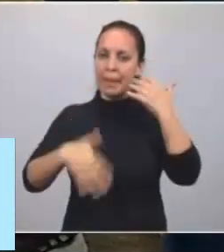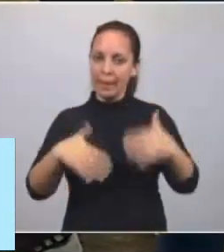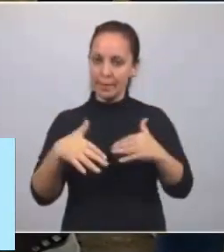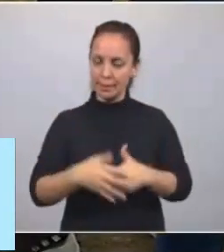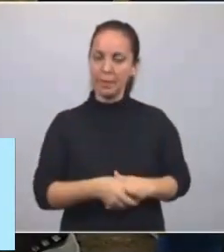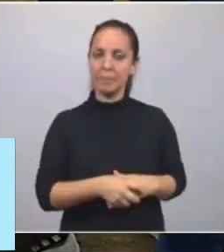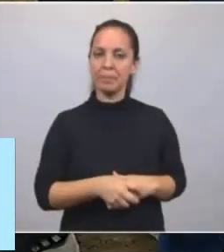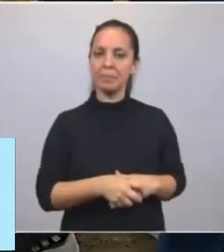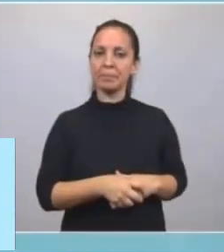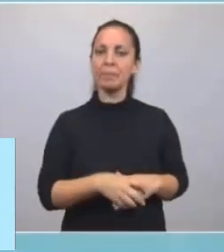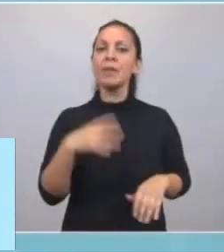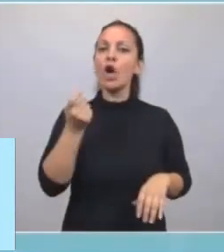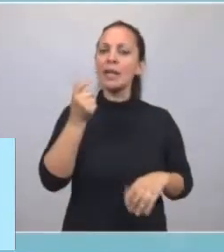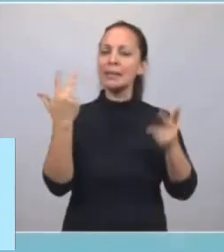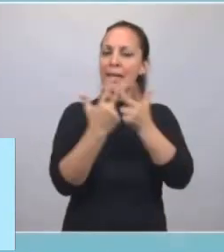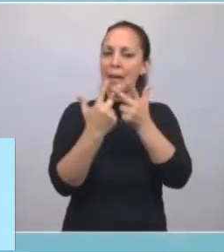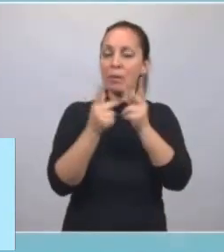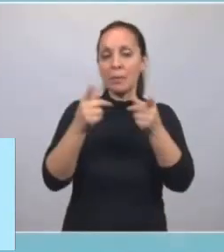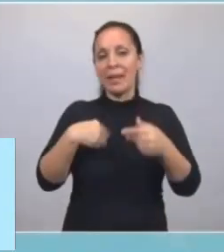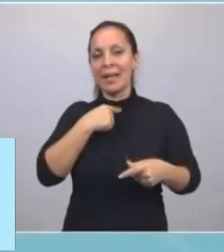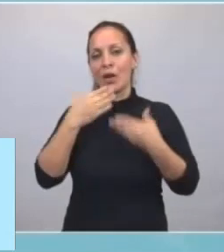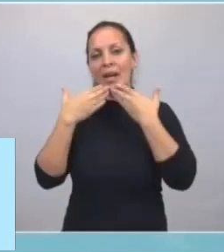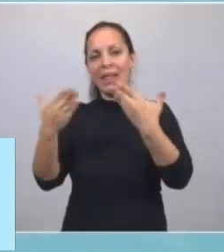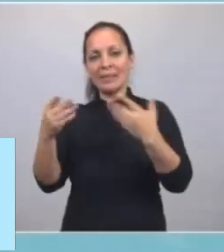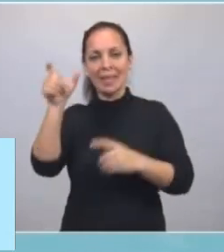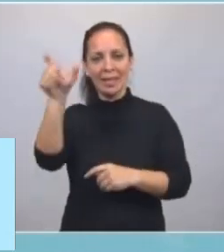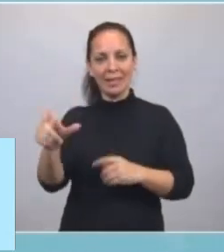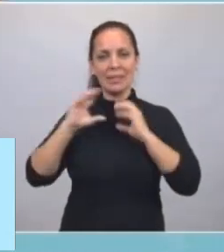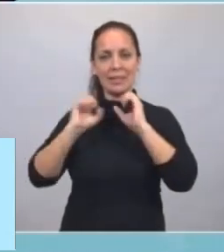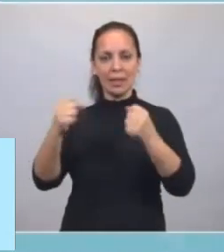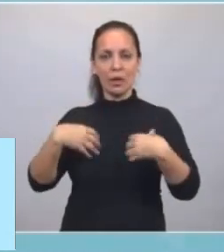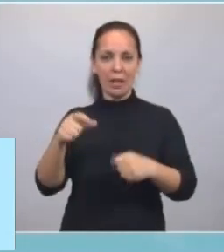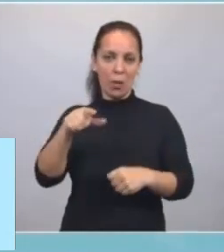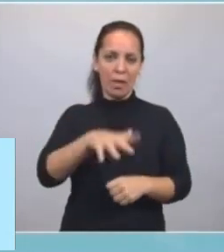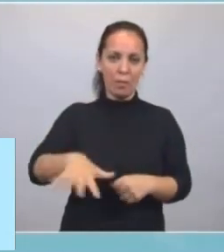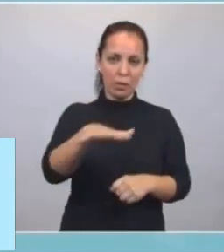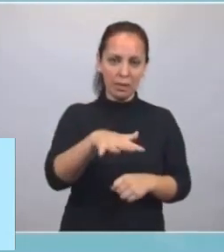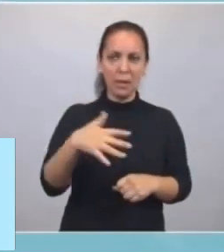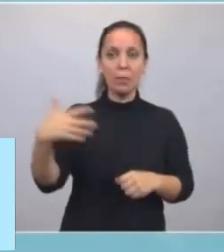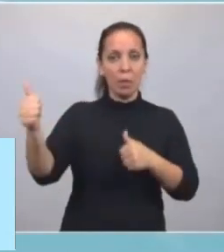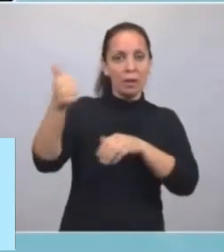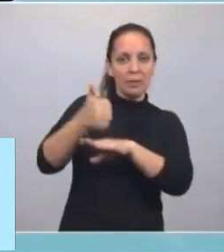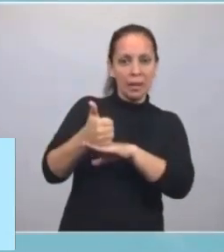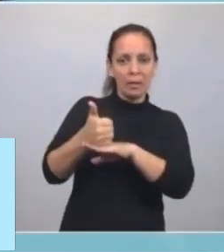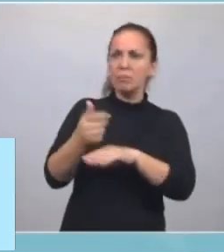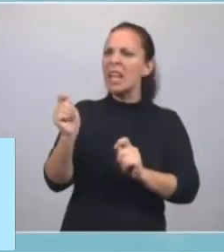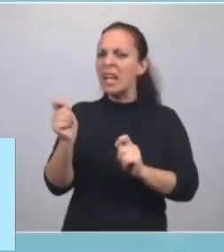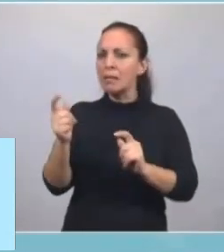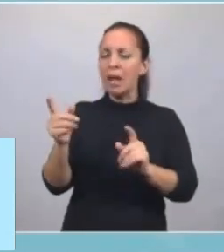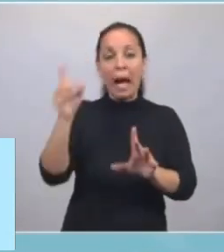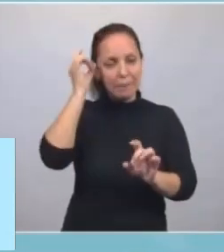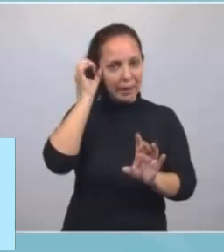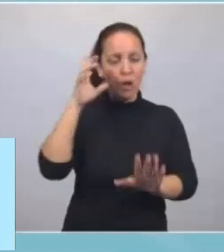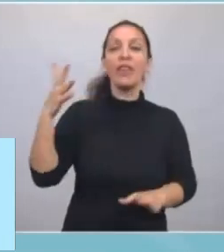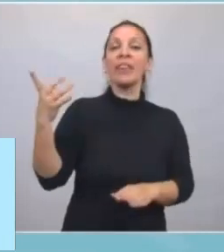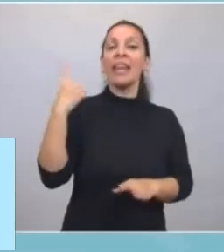recién hablábamos y le Quiero agradecer al secretario de salud del municipio por acompañarnos o que director